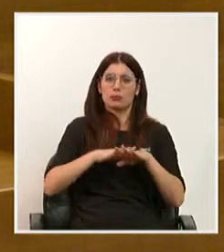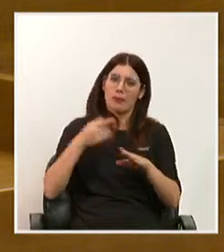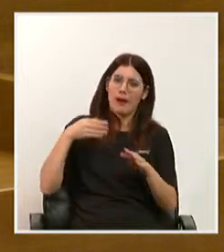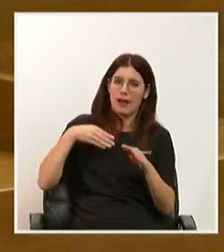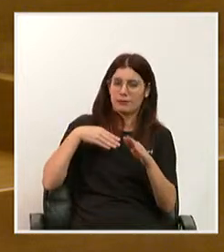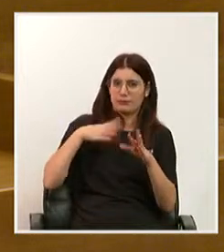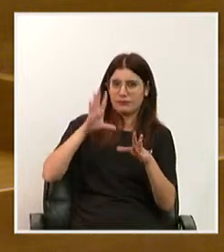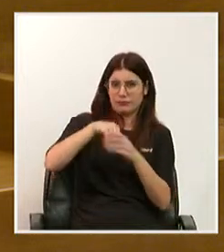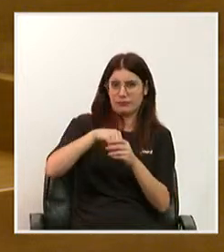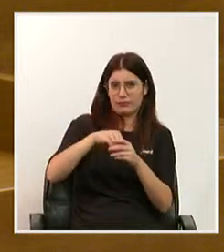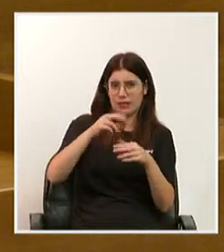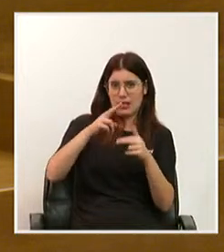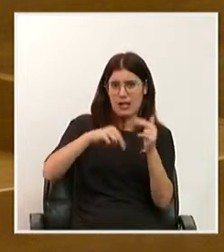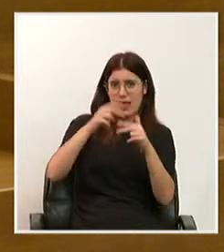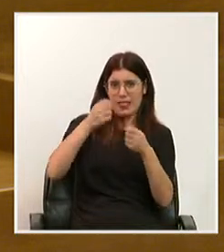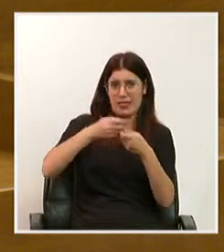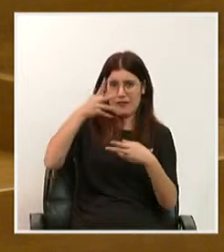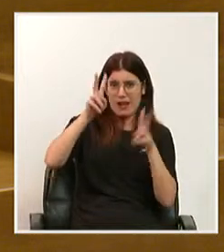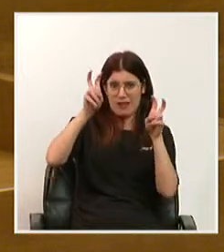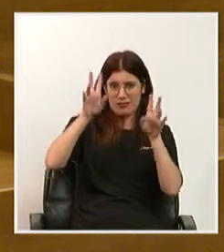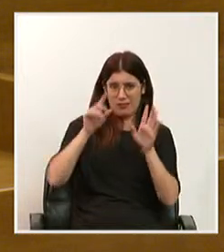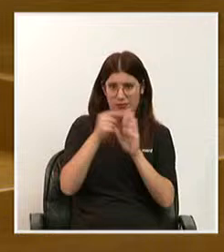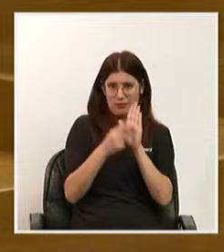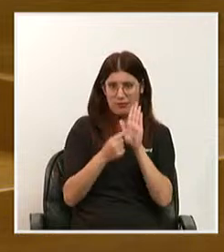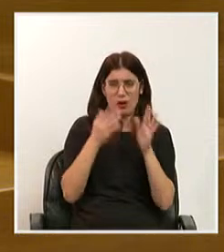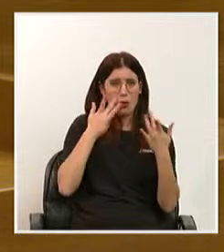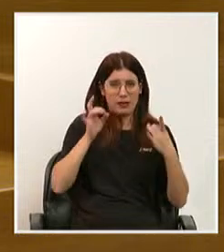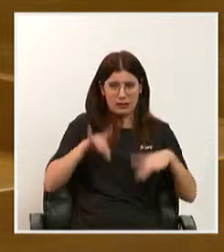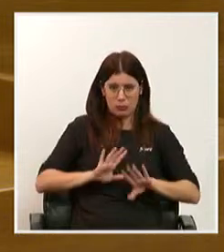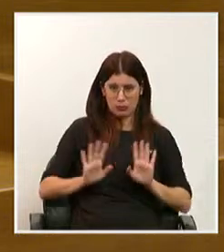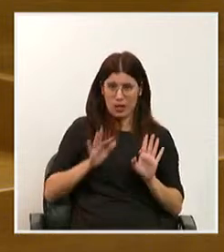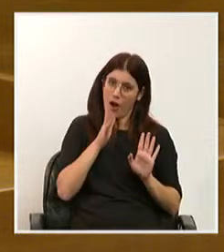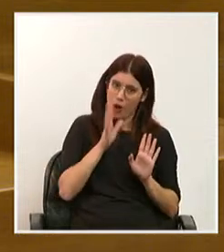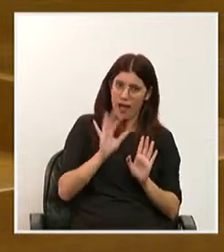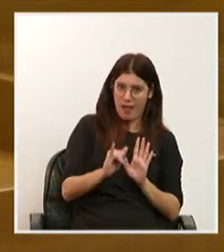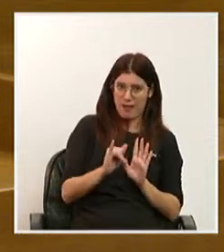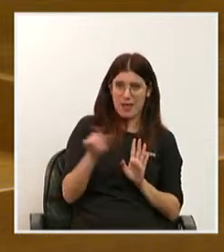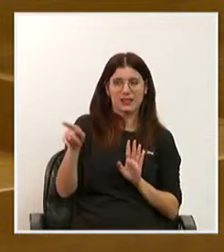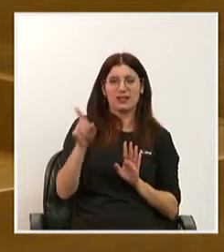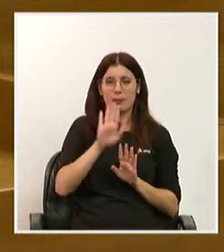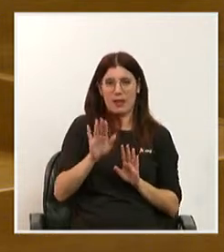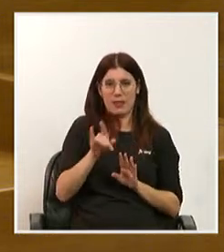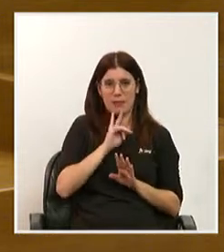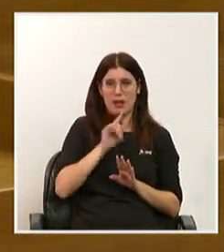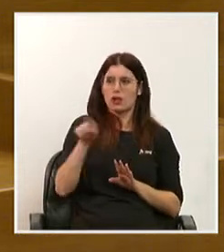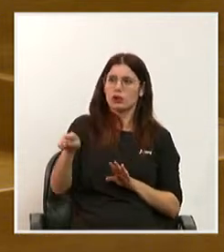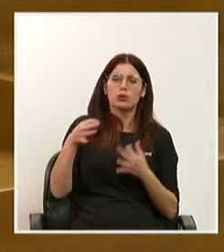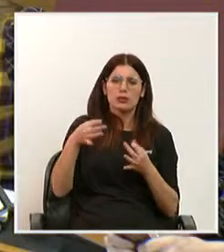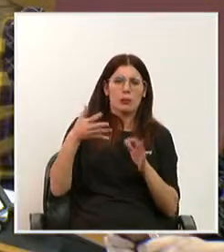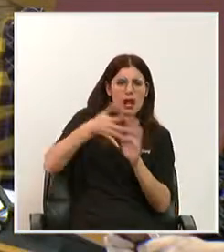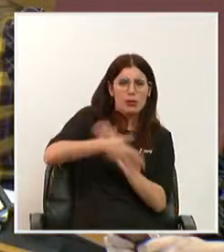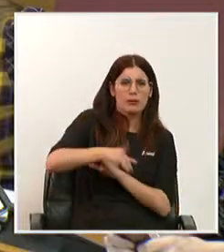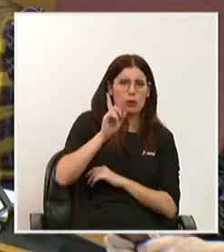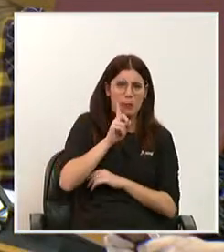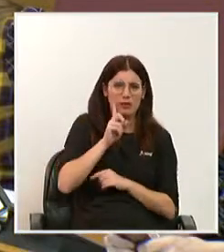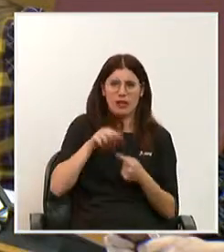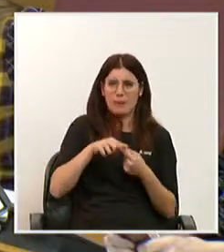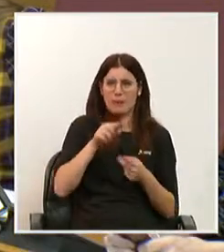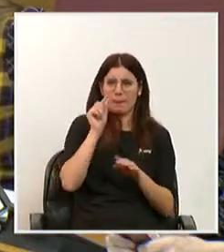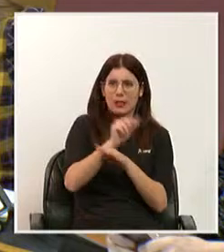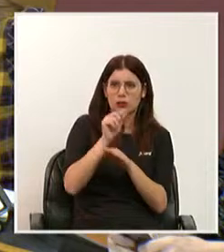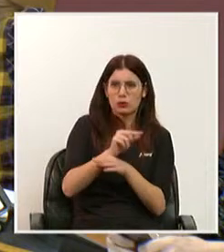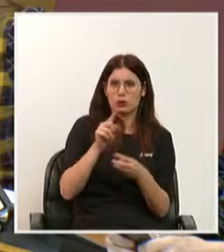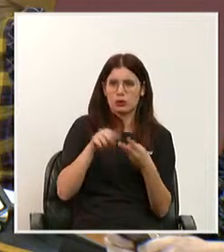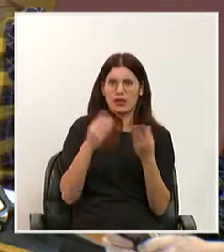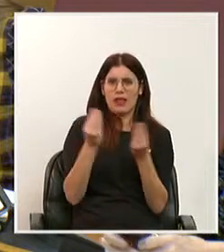mire señor fana le voy a decir una cosa sus argumentos tan sumamente aplastantes son mentiras insultos calumnias y